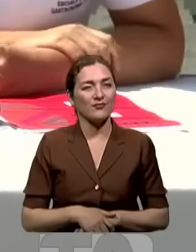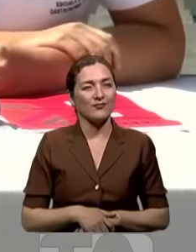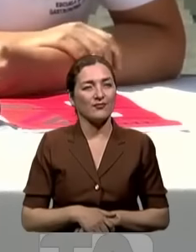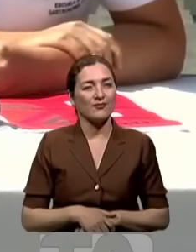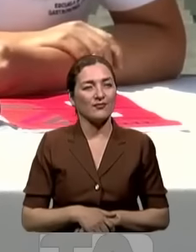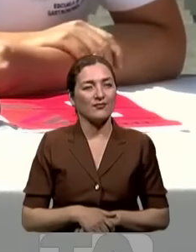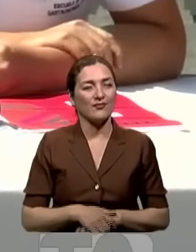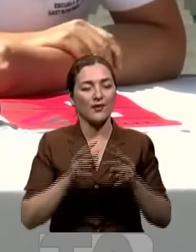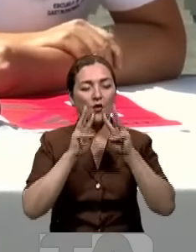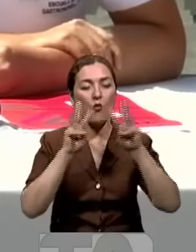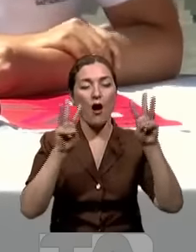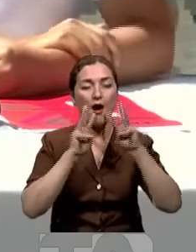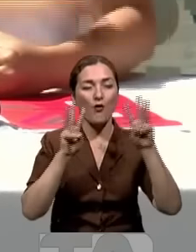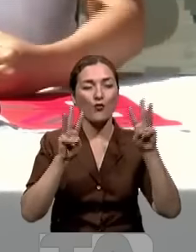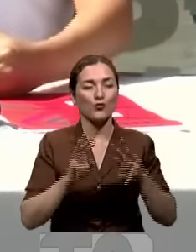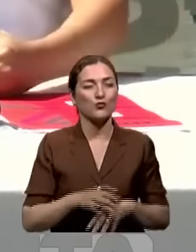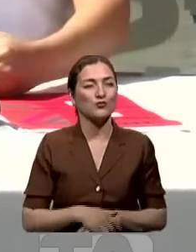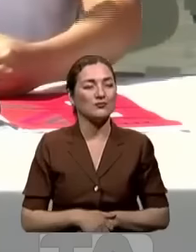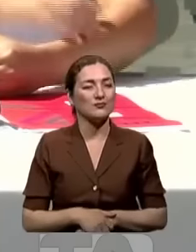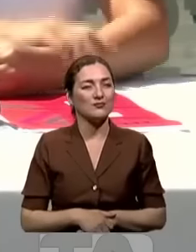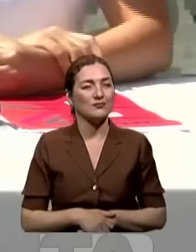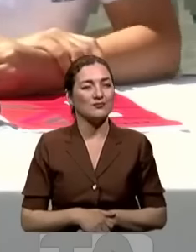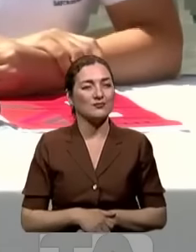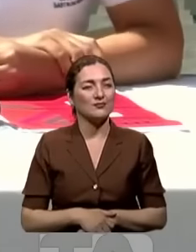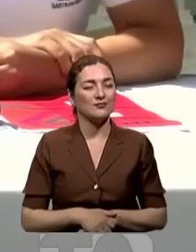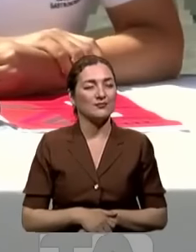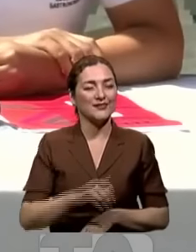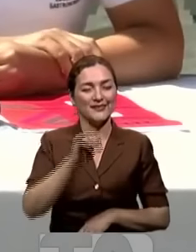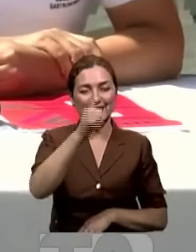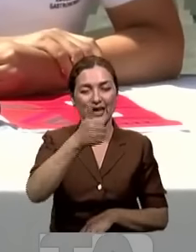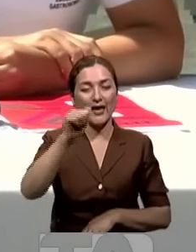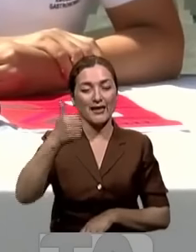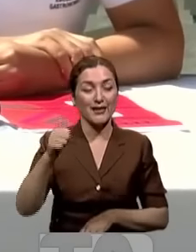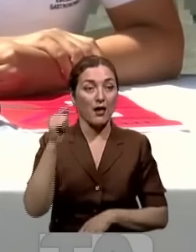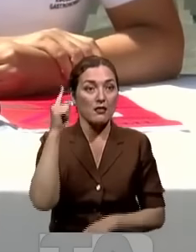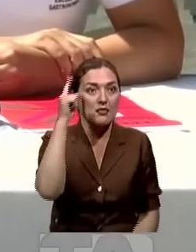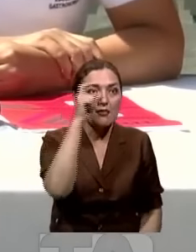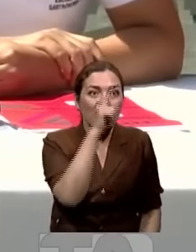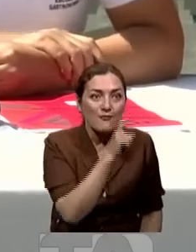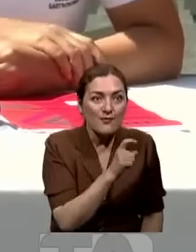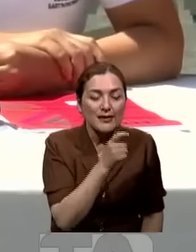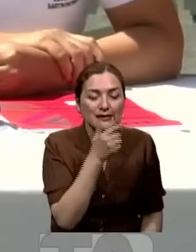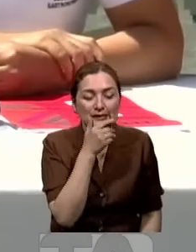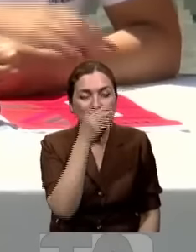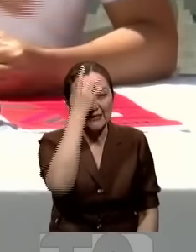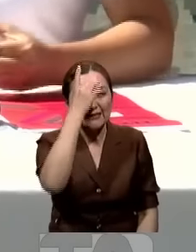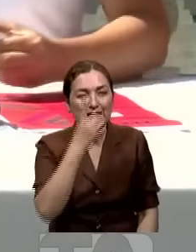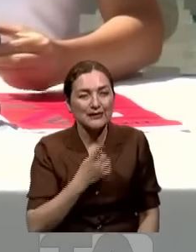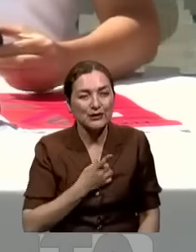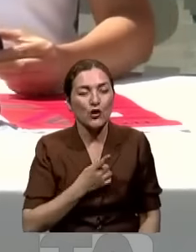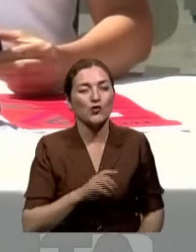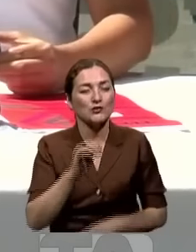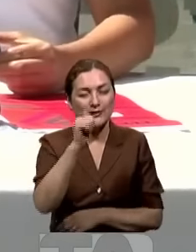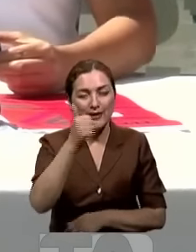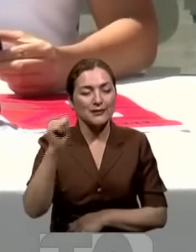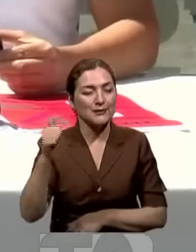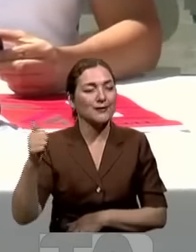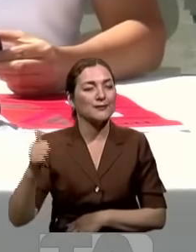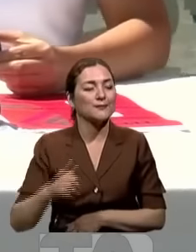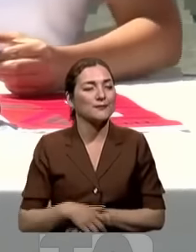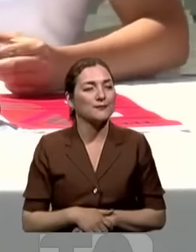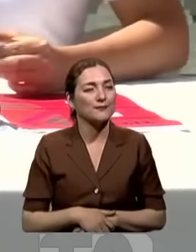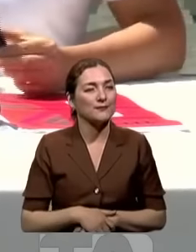¡Wow! Y bueno, qué difícil ha sido estar. Y con la calificación perfecta, eso, mi querido Alberto. Sí,